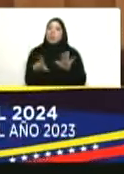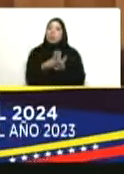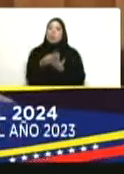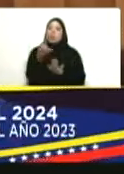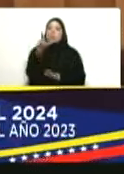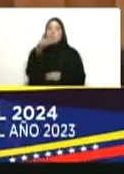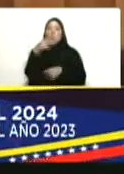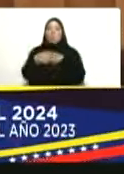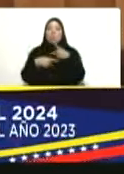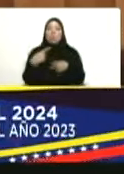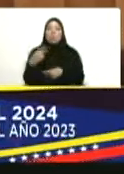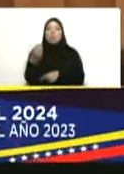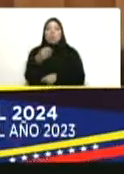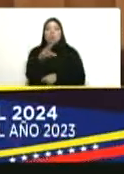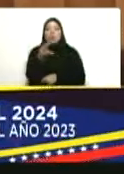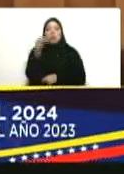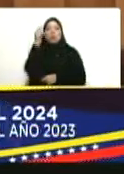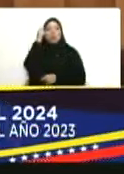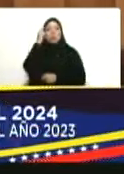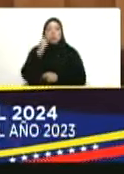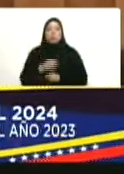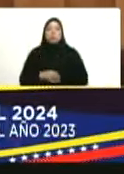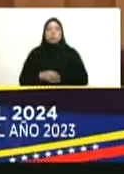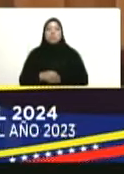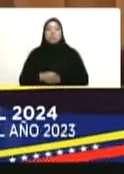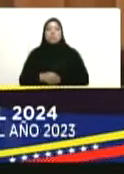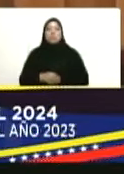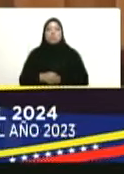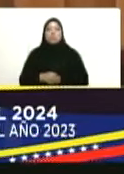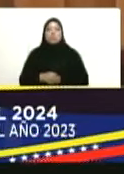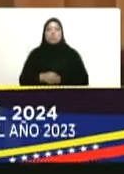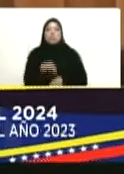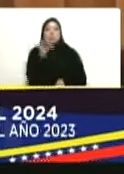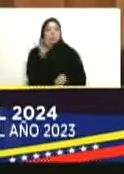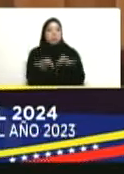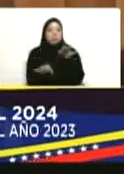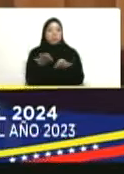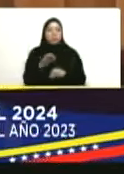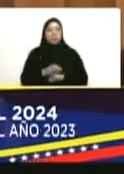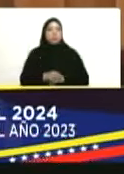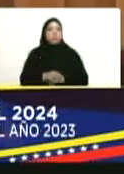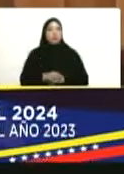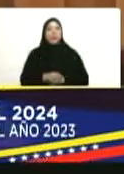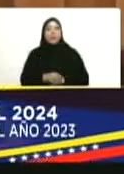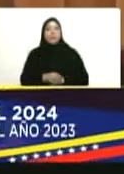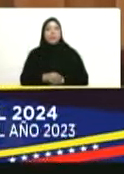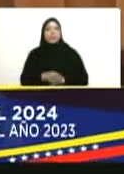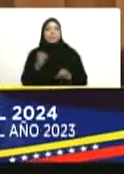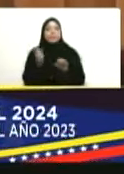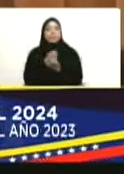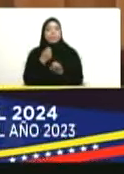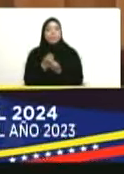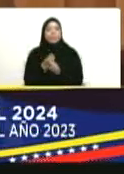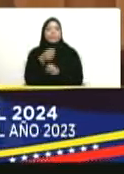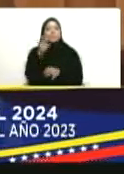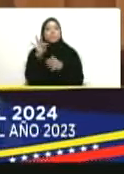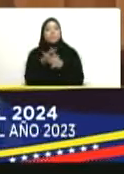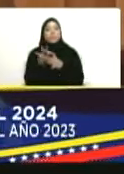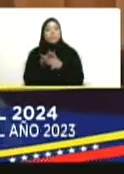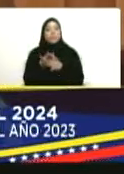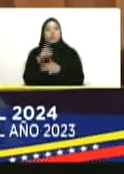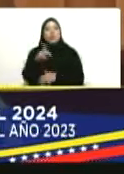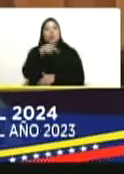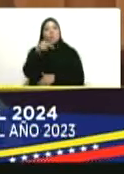pasaron un poco más de 30 días. El tribunal funcionó, la sala